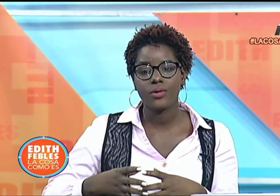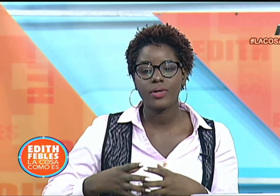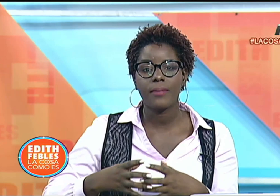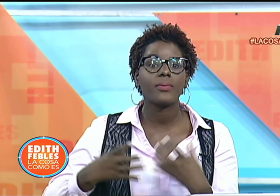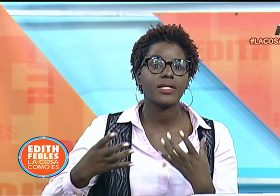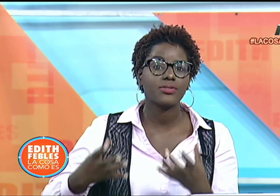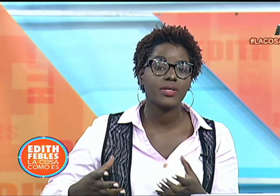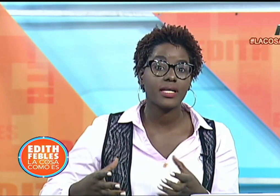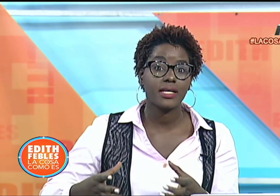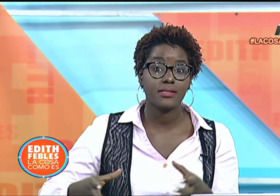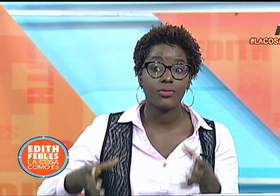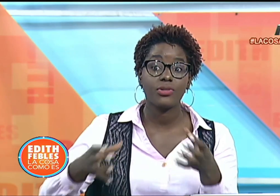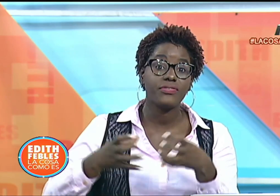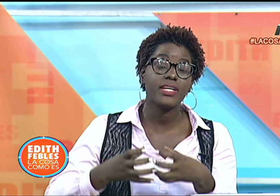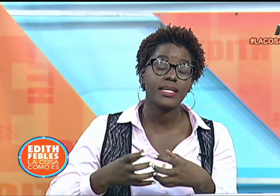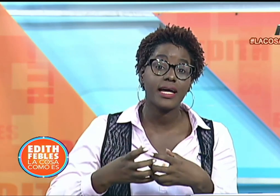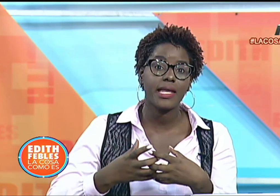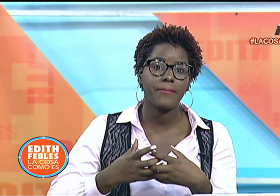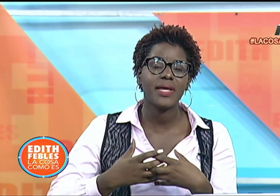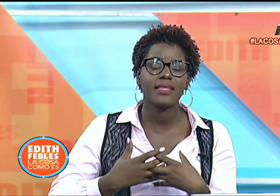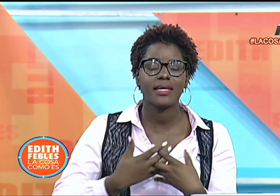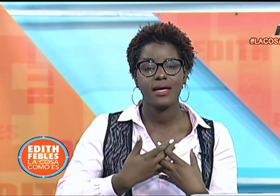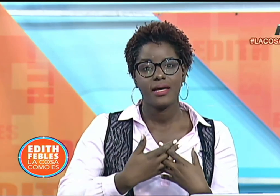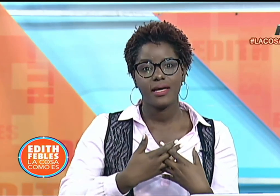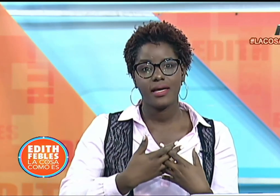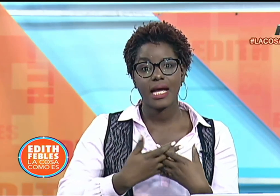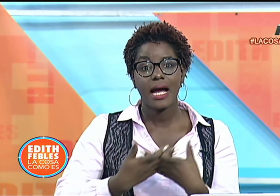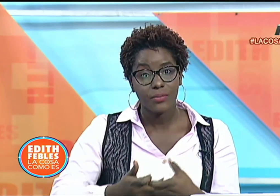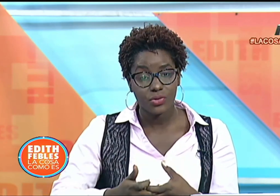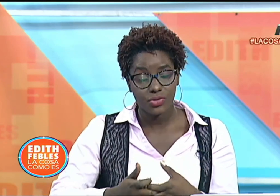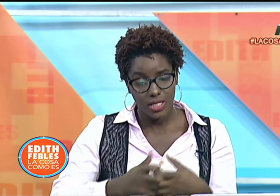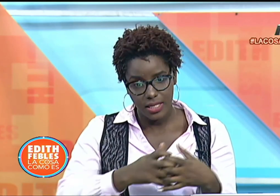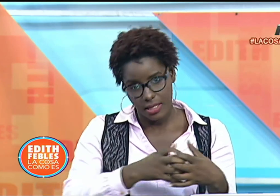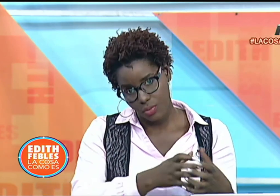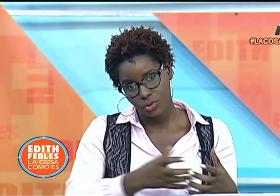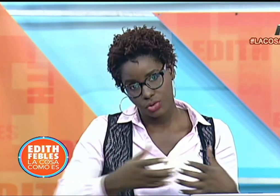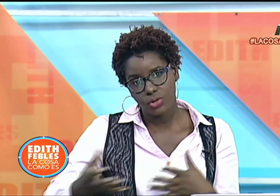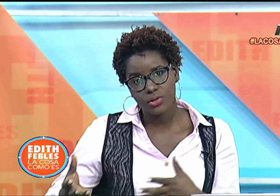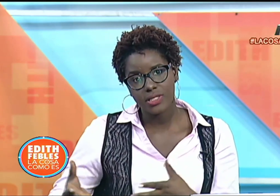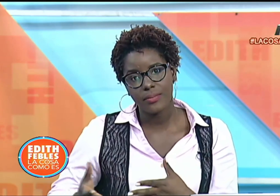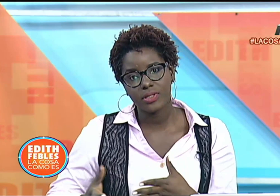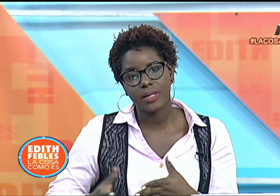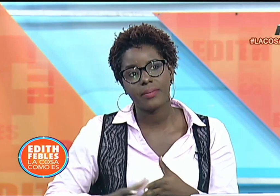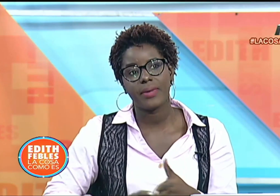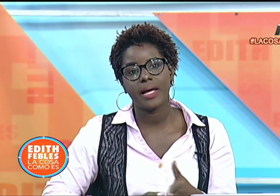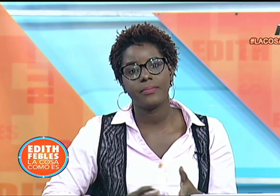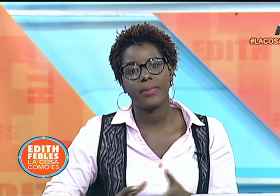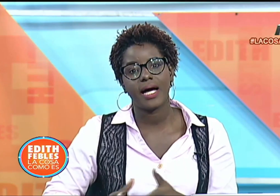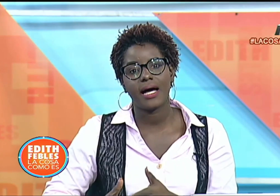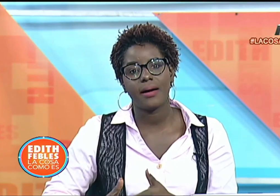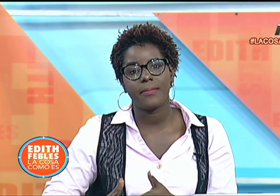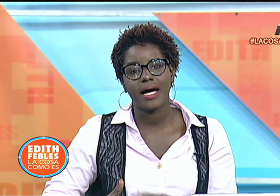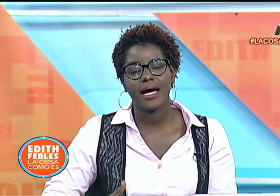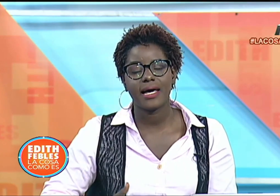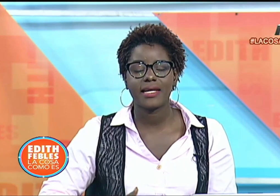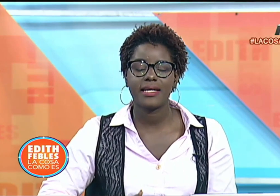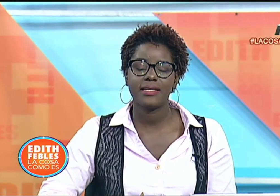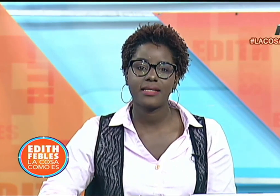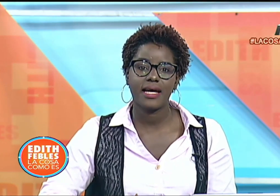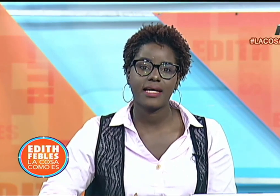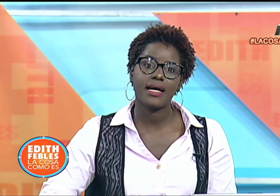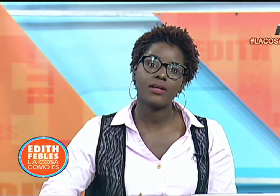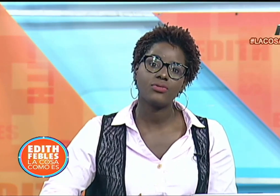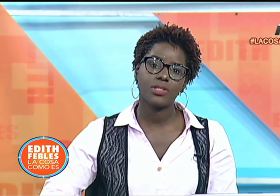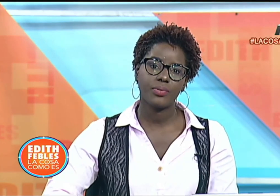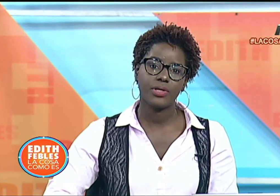cuando hay una población que se unifica y pide cambios, y que como todos los cambios también va a requerir